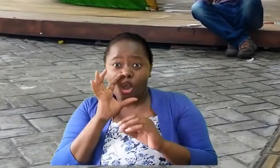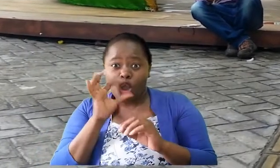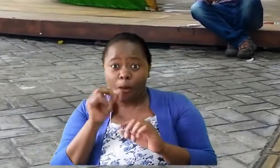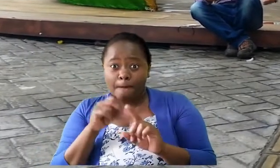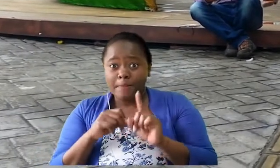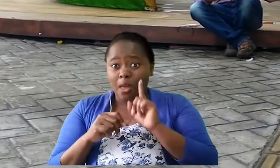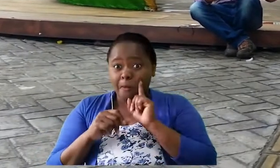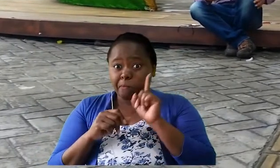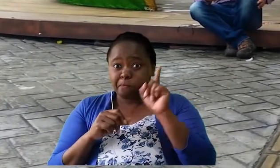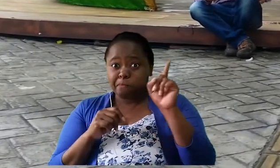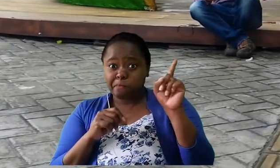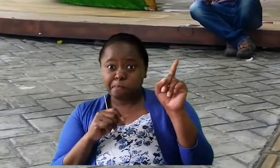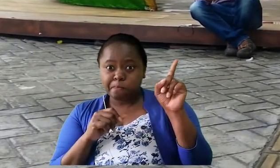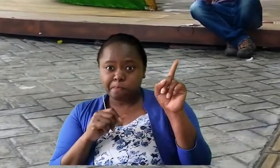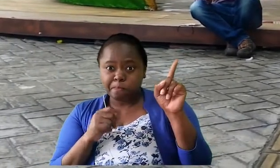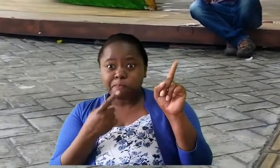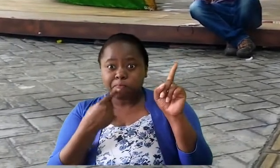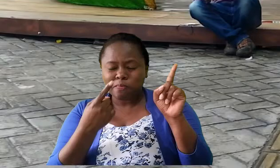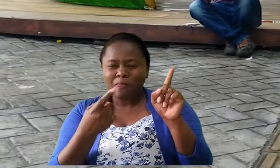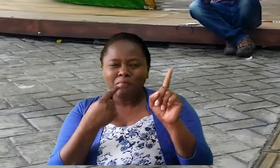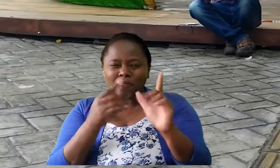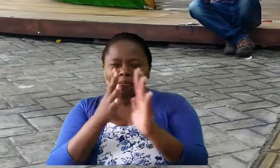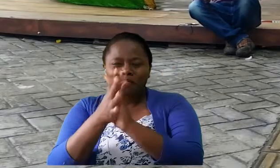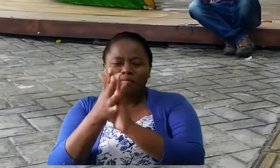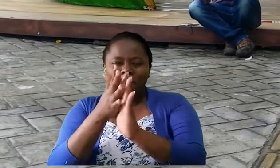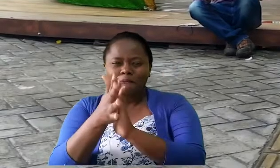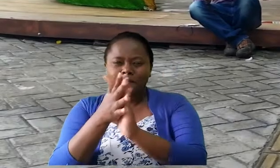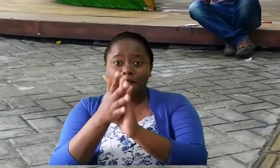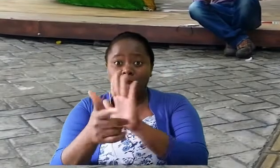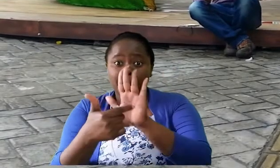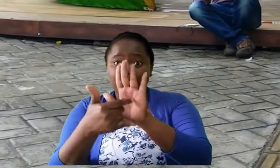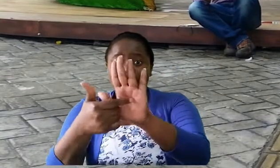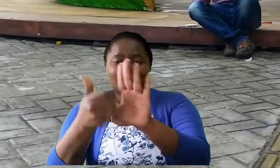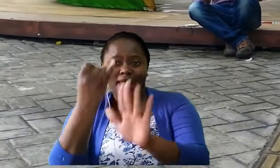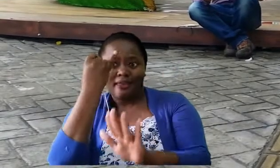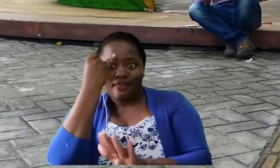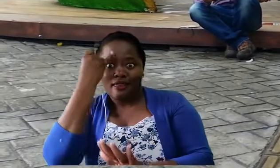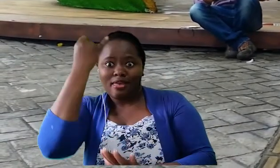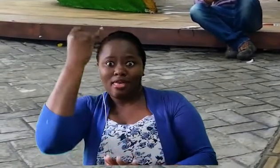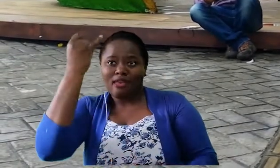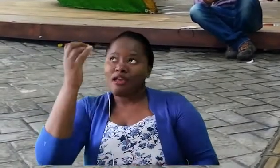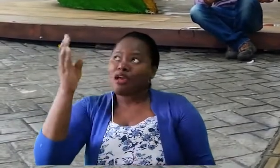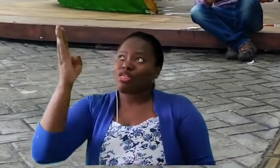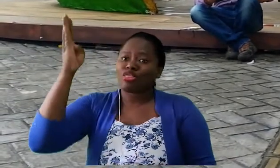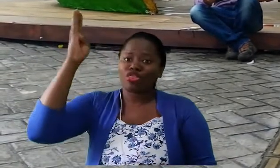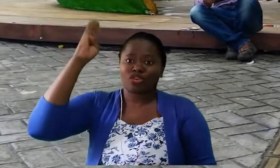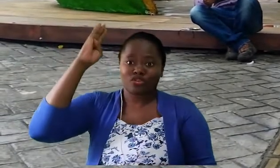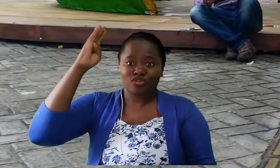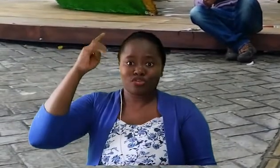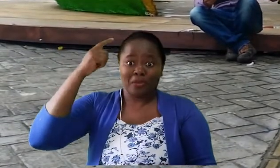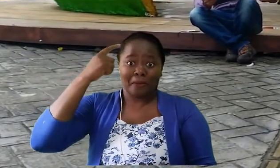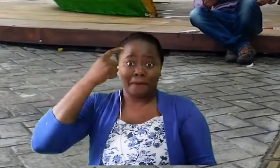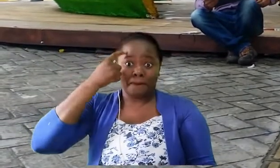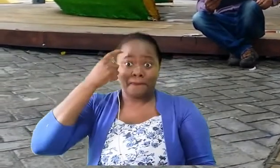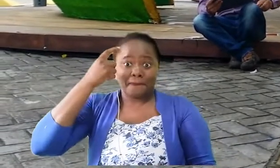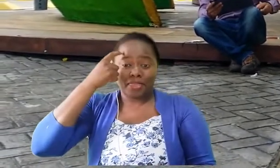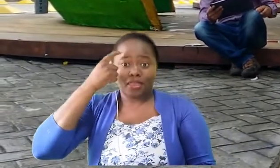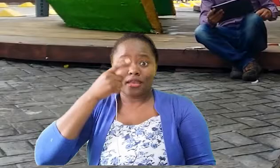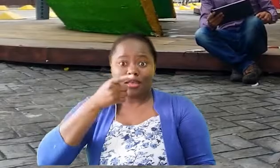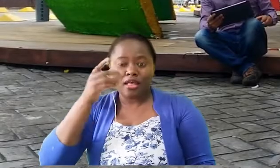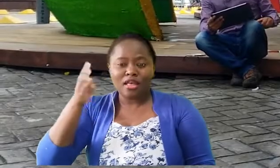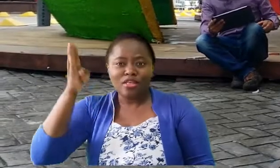va a mostrarnos que su idea de Dios, lo que él piensa acerca de Dios, este religioso,